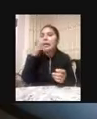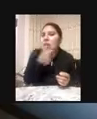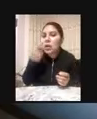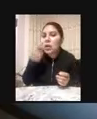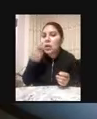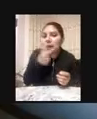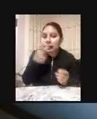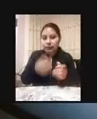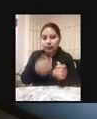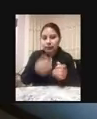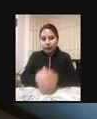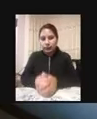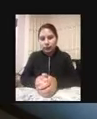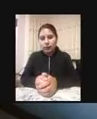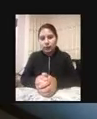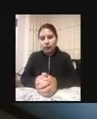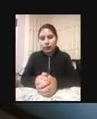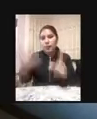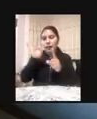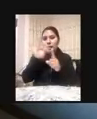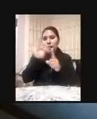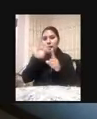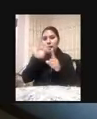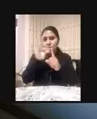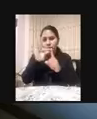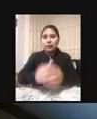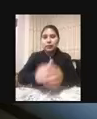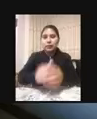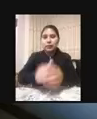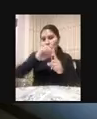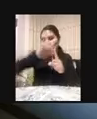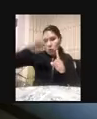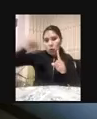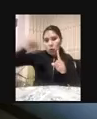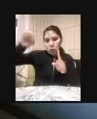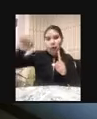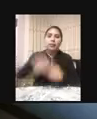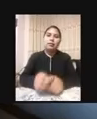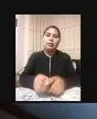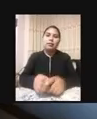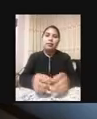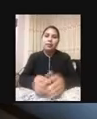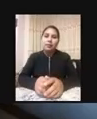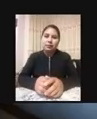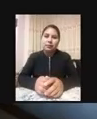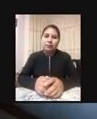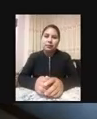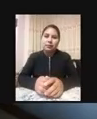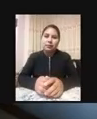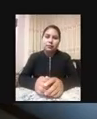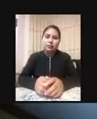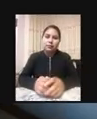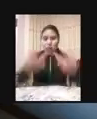utilizar frases, ¿no? Recuerden cargos, habla. En lo social, por ejemplo, nuestros